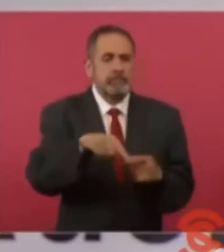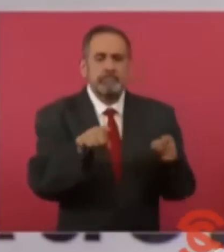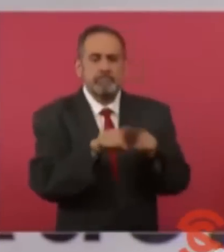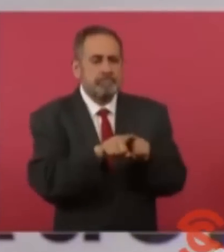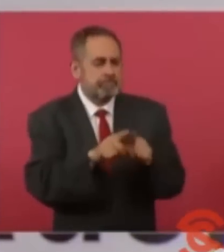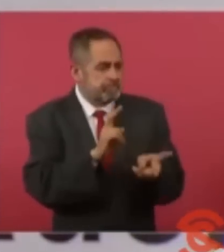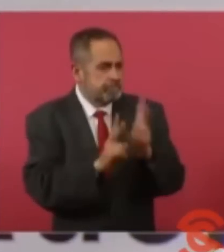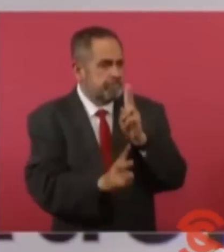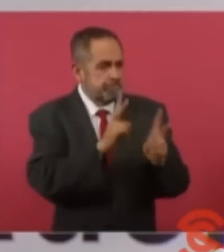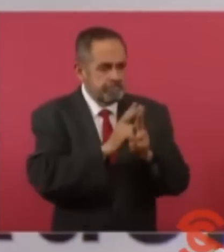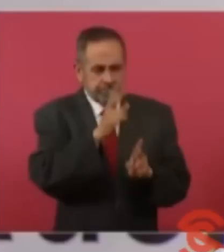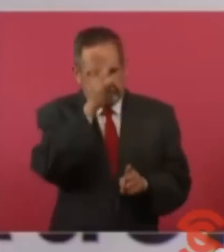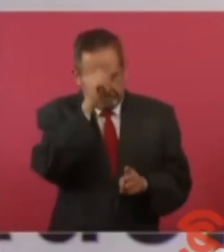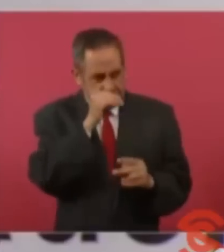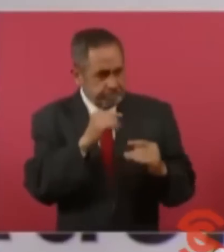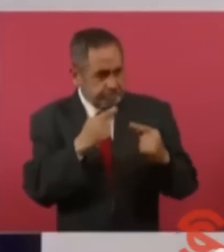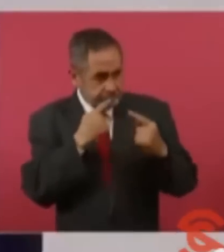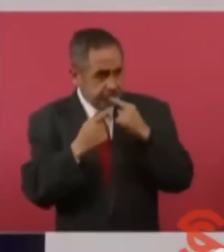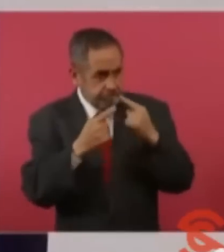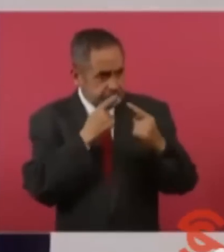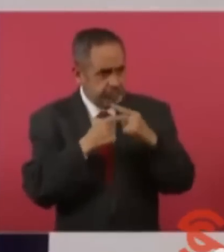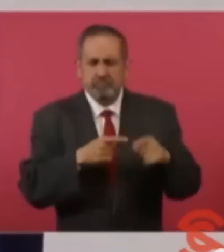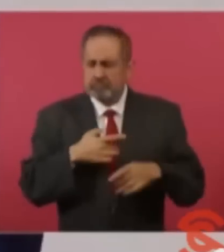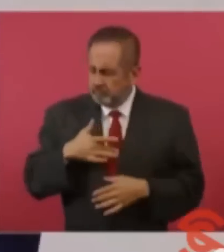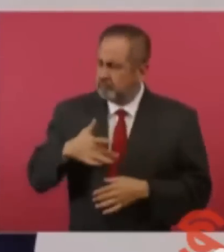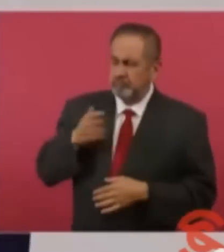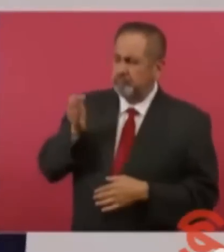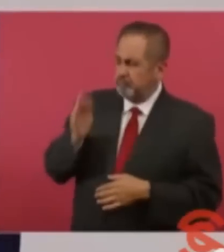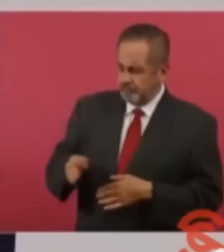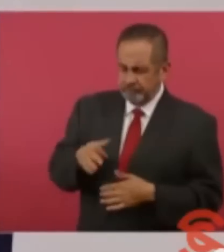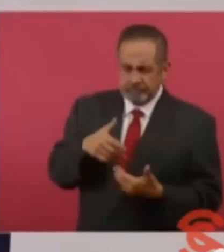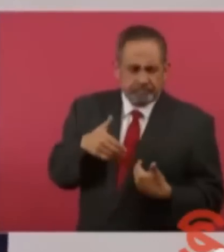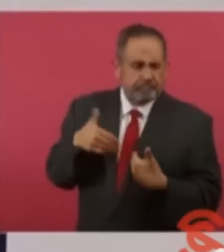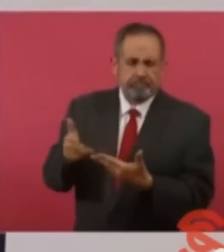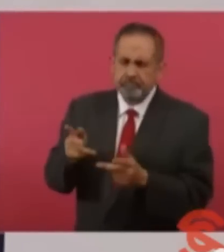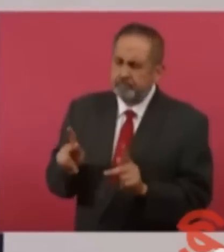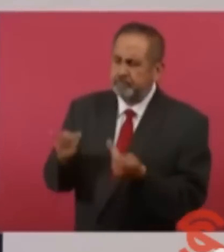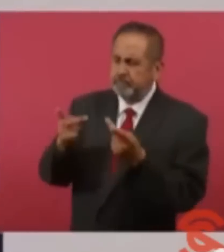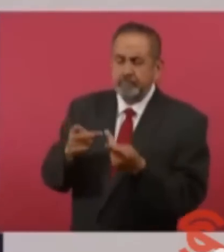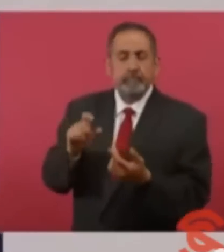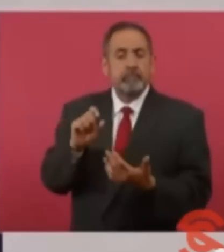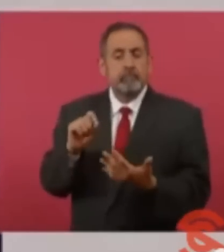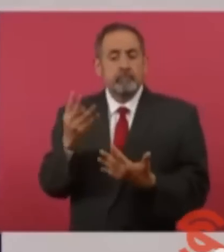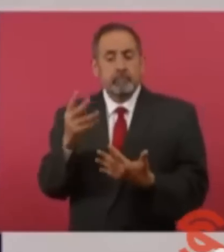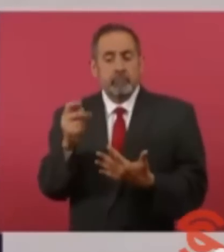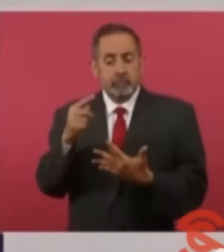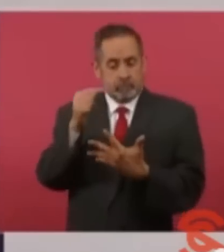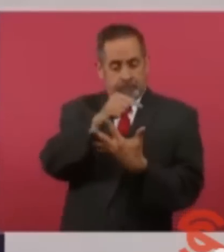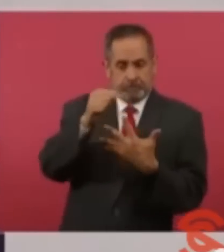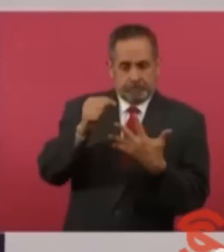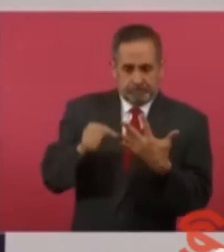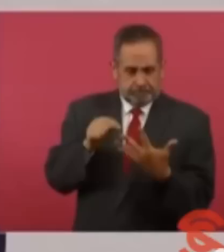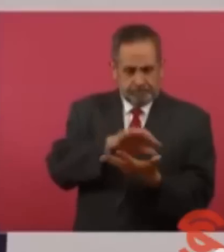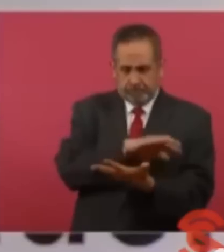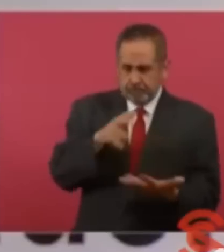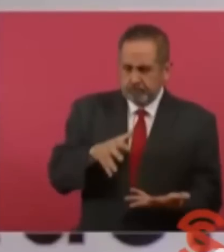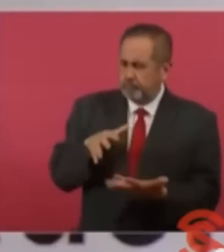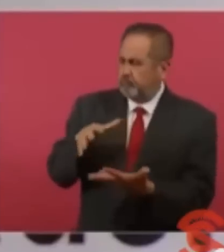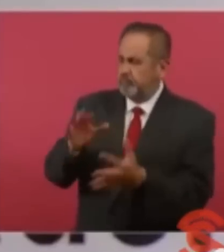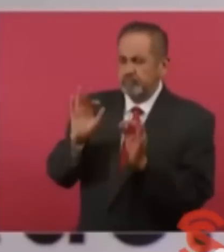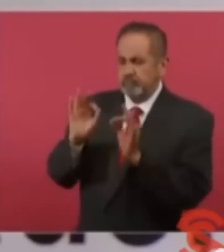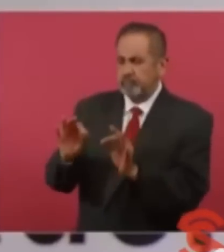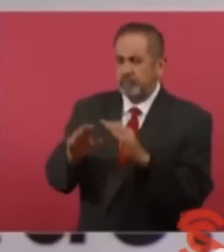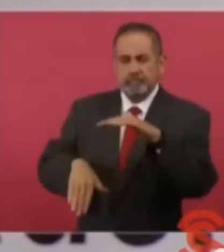hablamos con ellos y aceptaron vender una canasta básica de 24 productos en